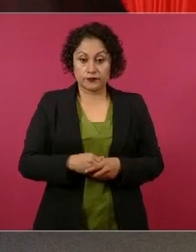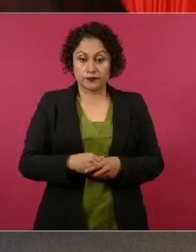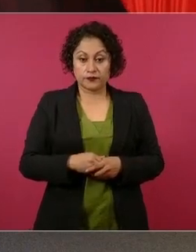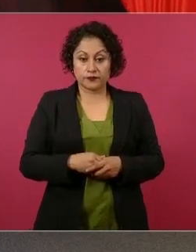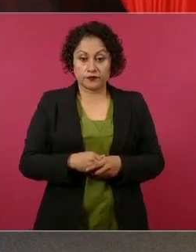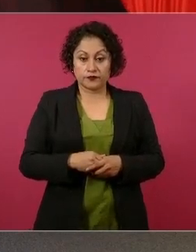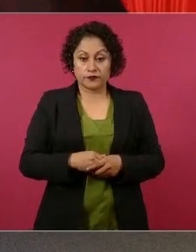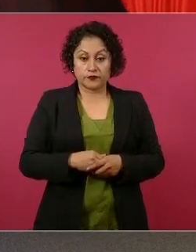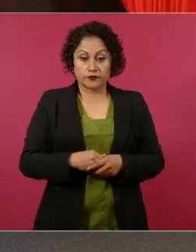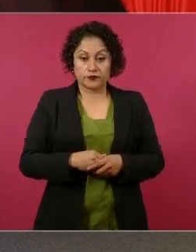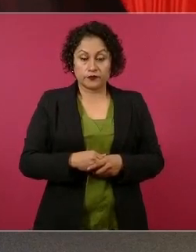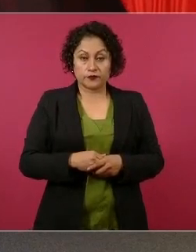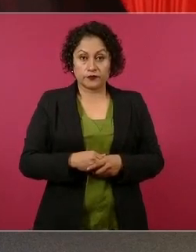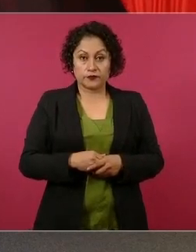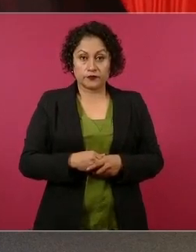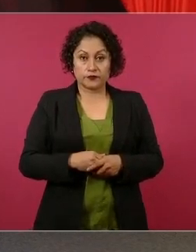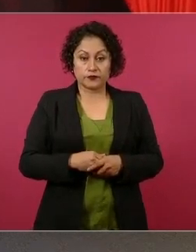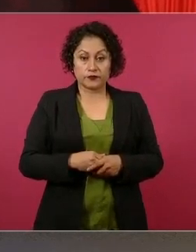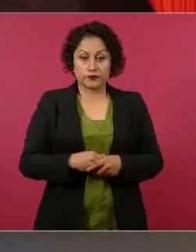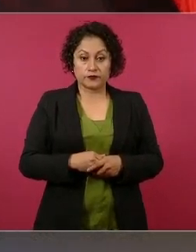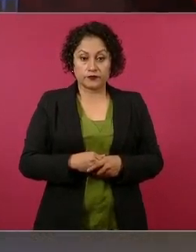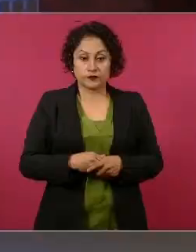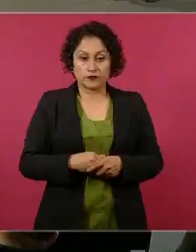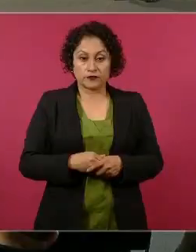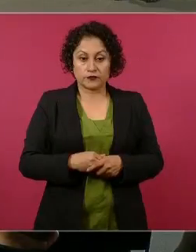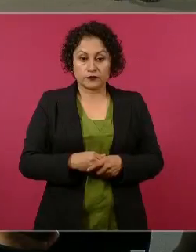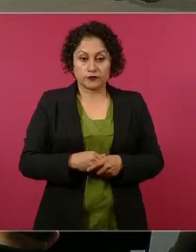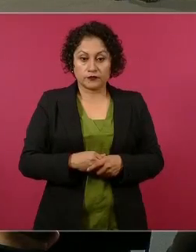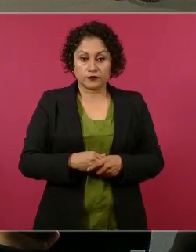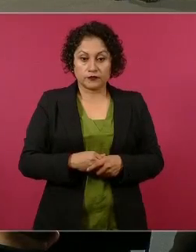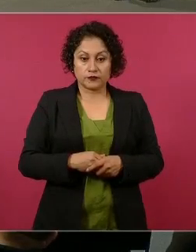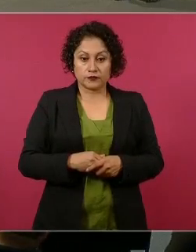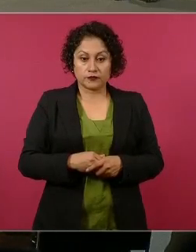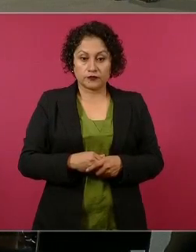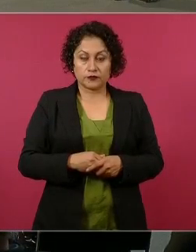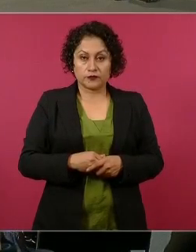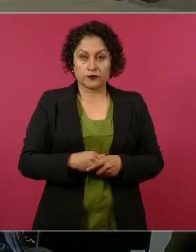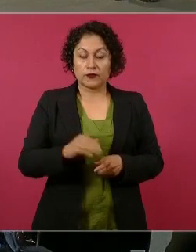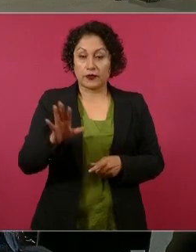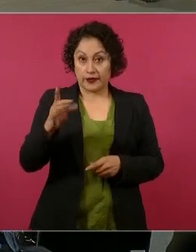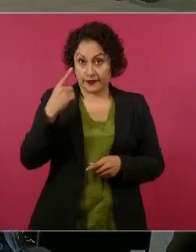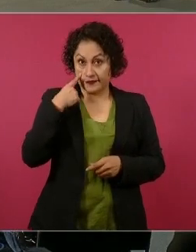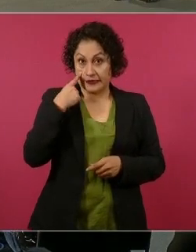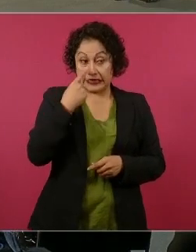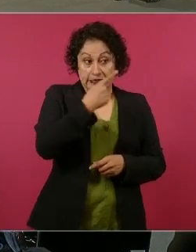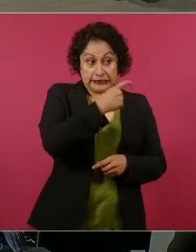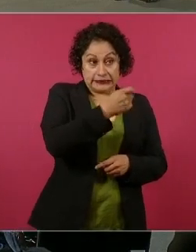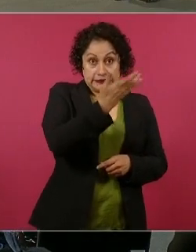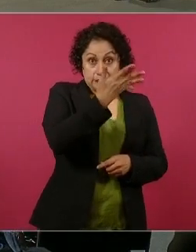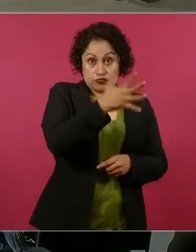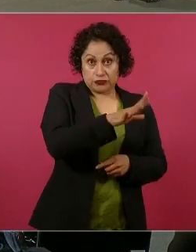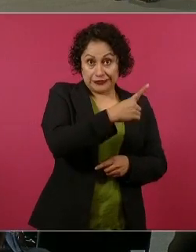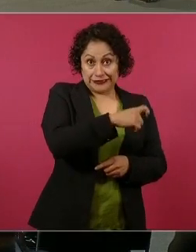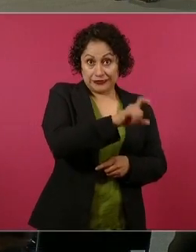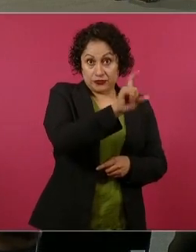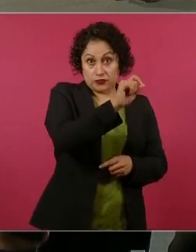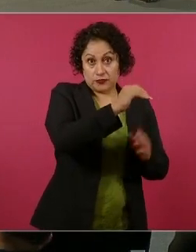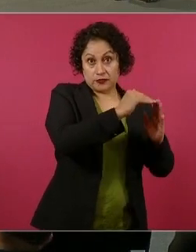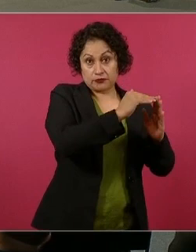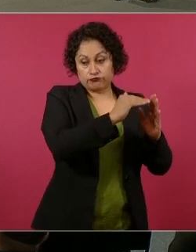hasta acá. Ah, les decía yo de 110, 120 a